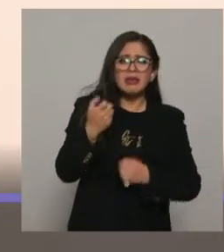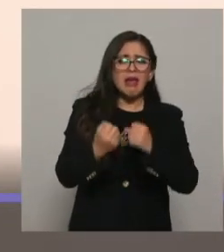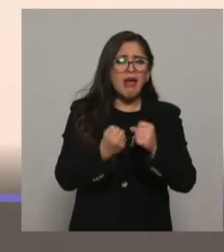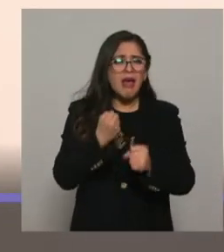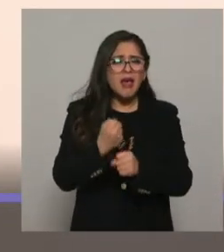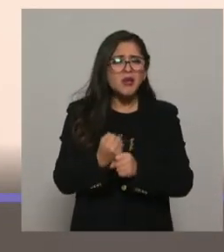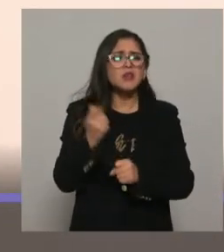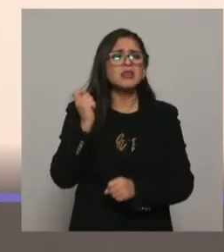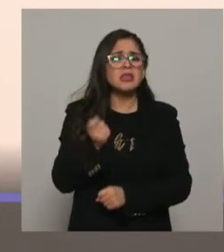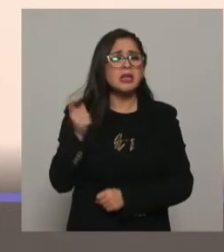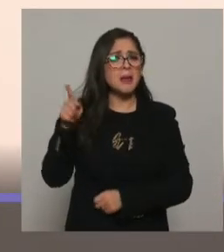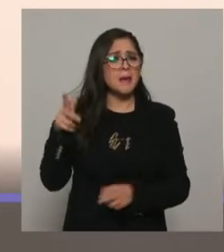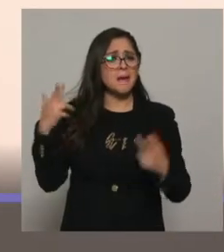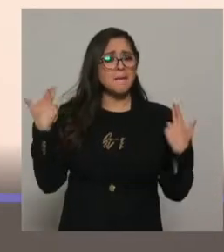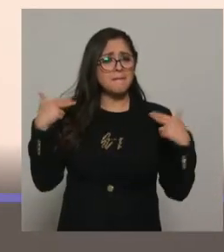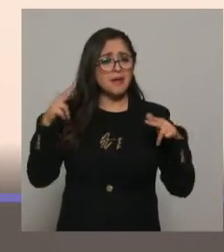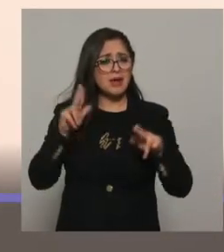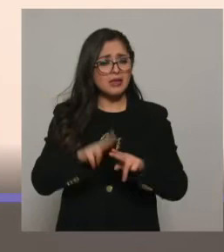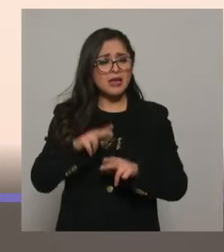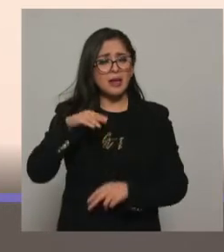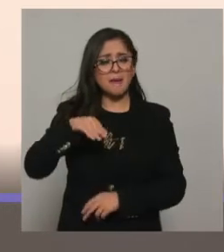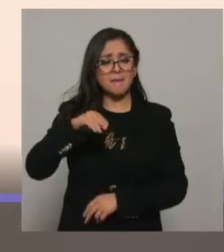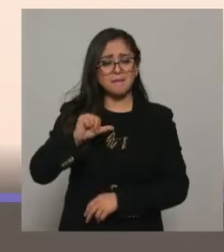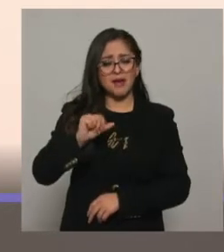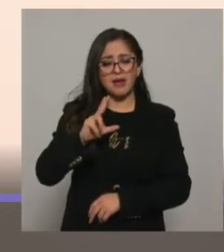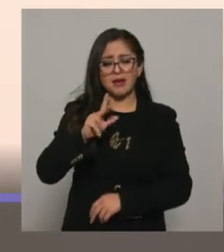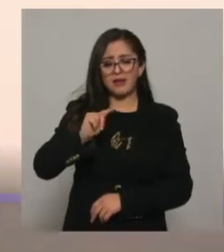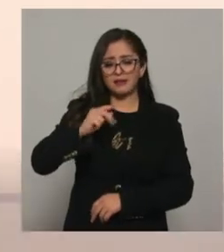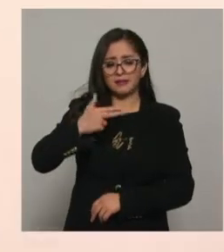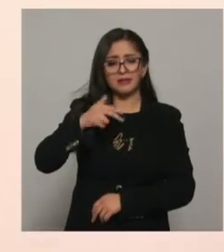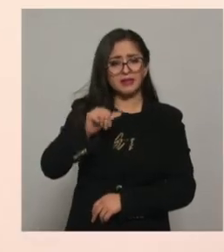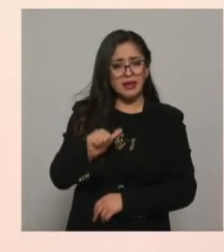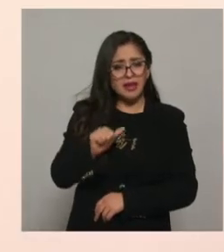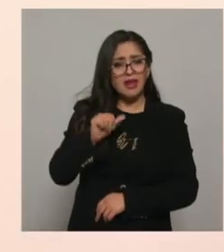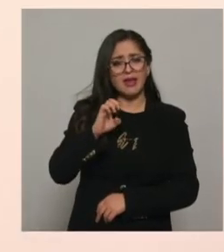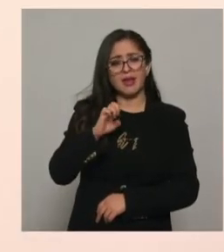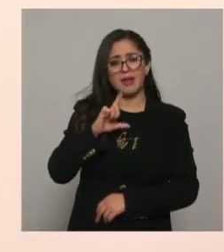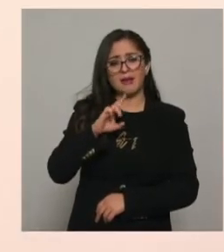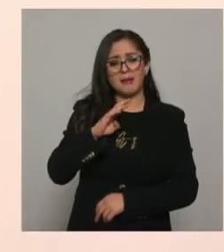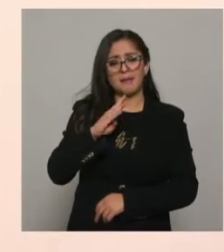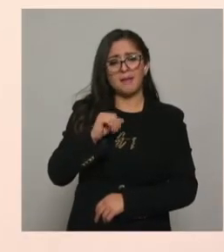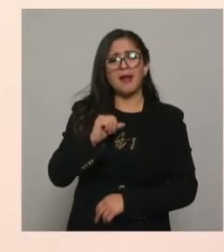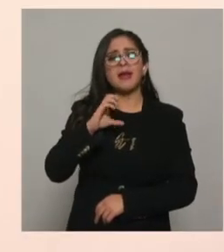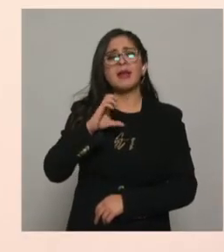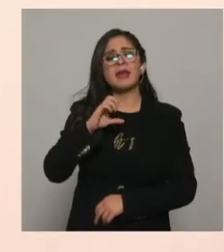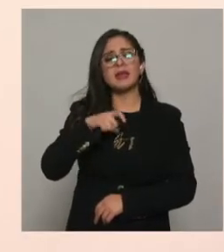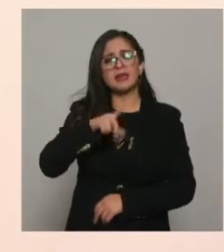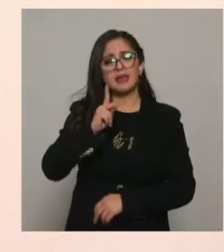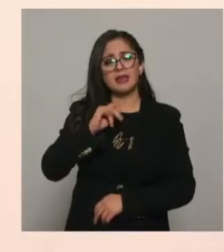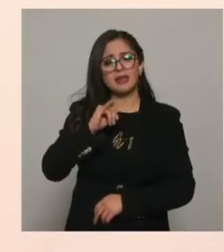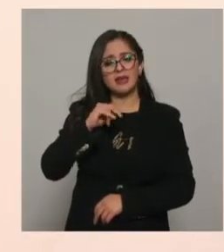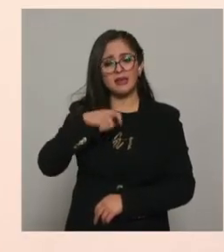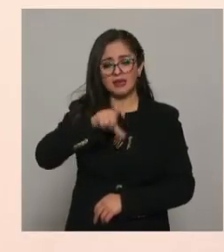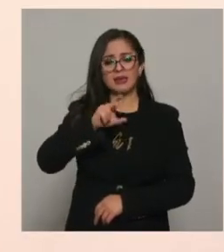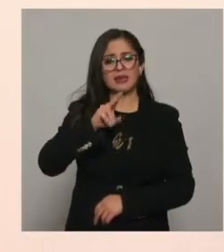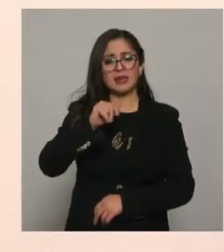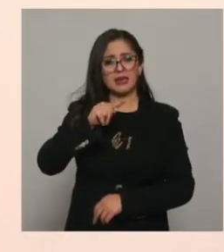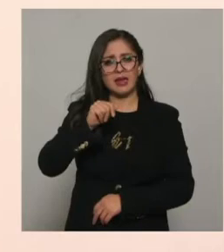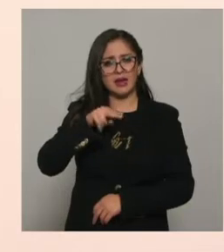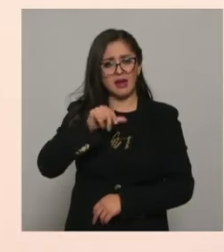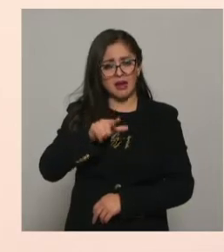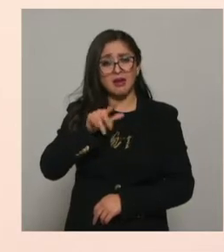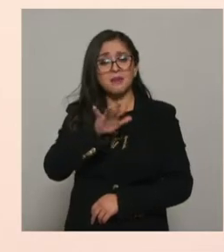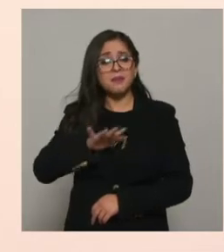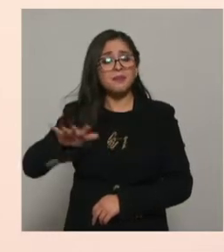maestra Quintanar, Marta Elba Quintanar, en la comunidad de